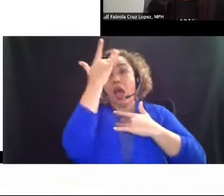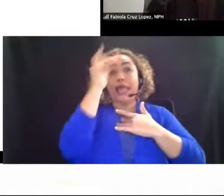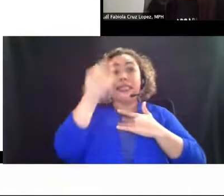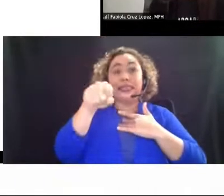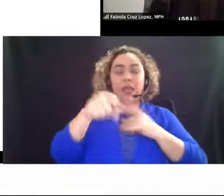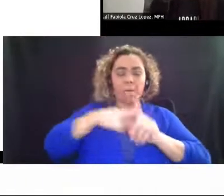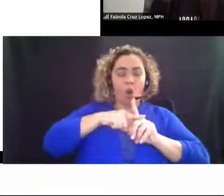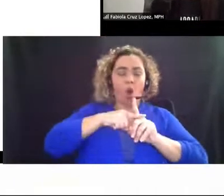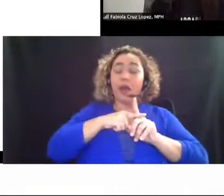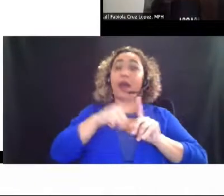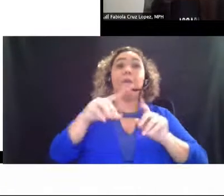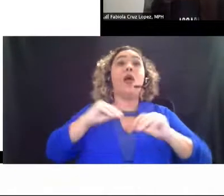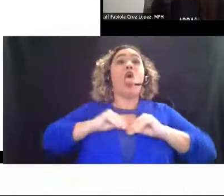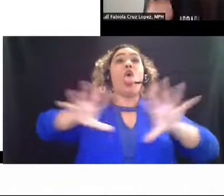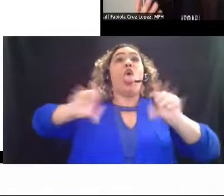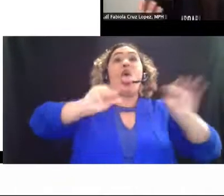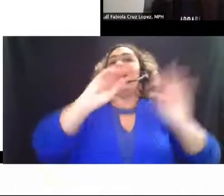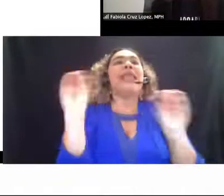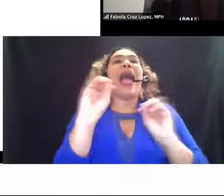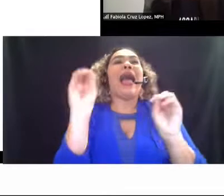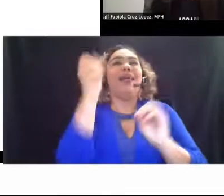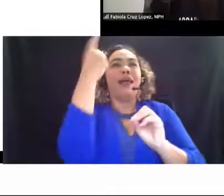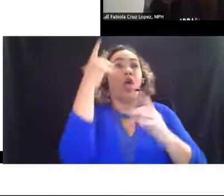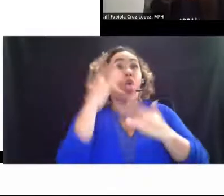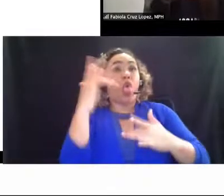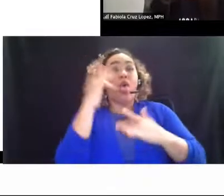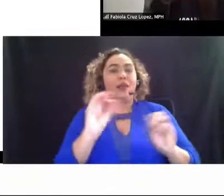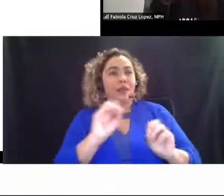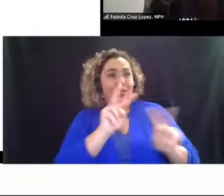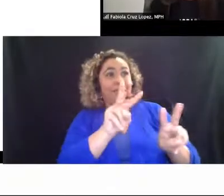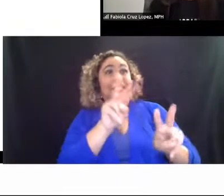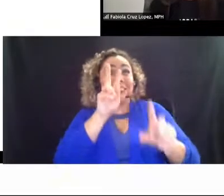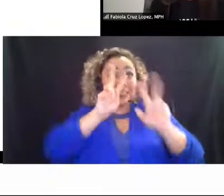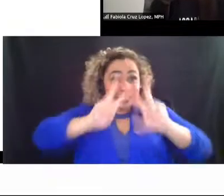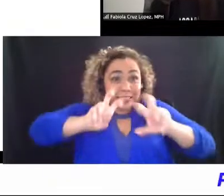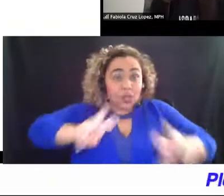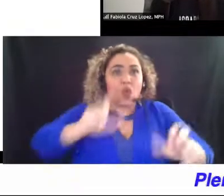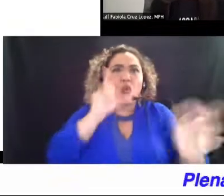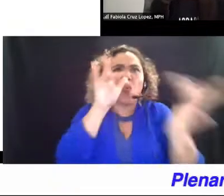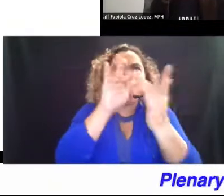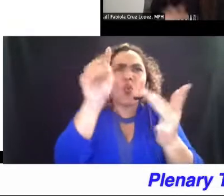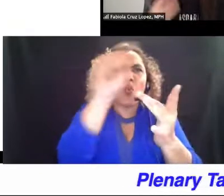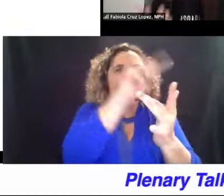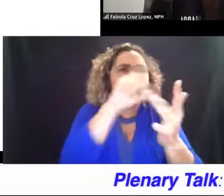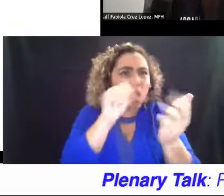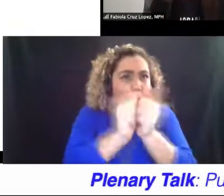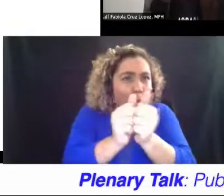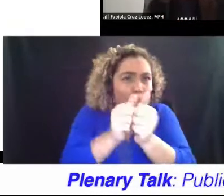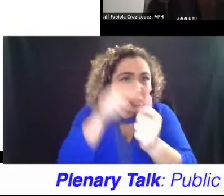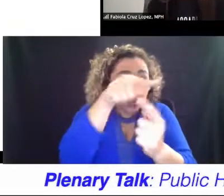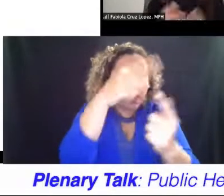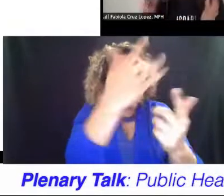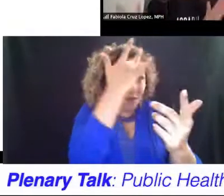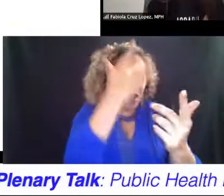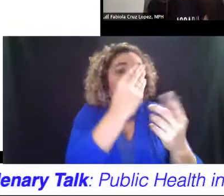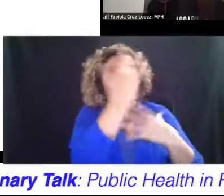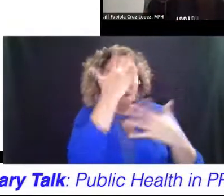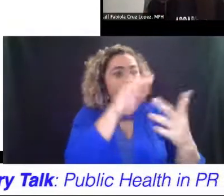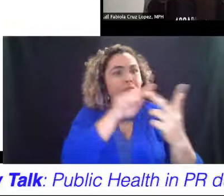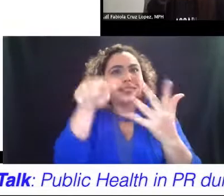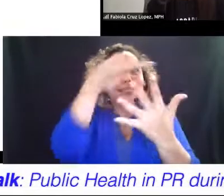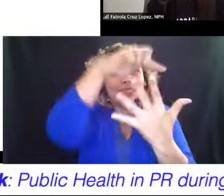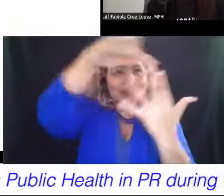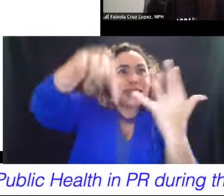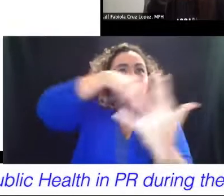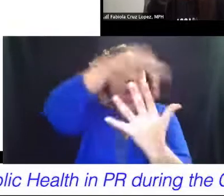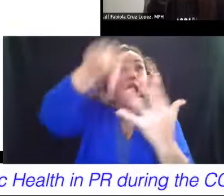de identificar asintomáticos que realizar este rastreo de contactos o realizar lo que es el screening a nivel